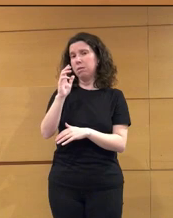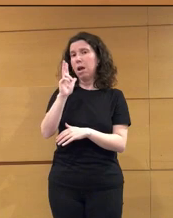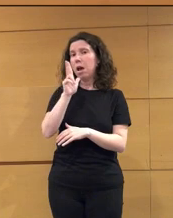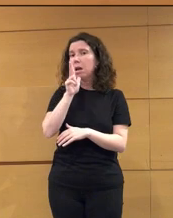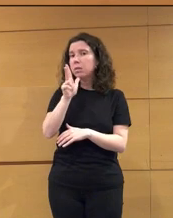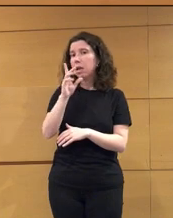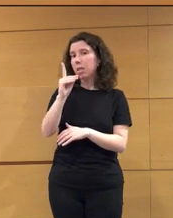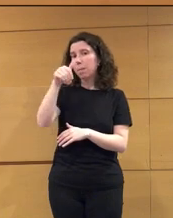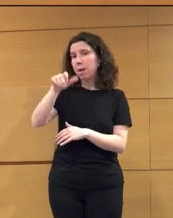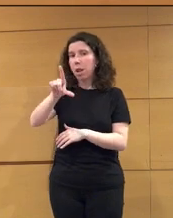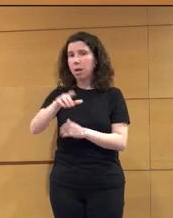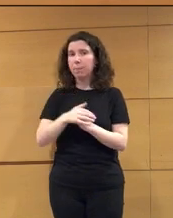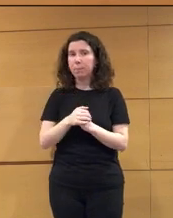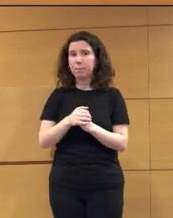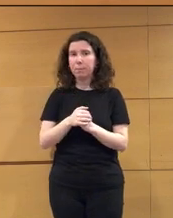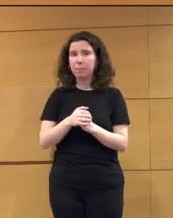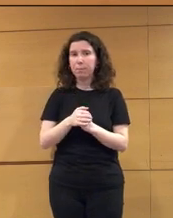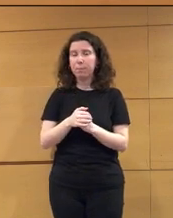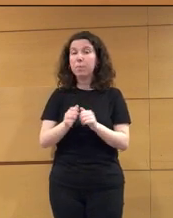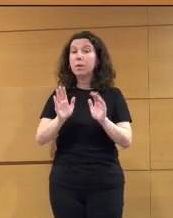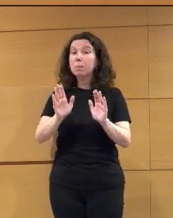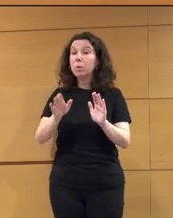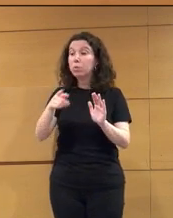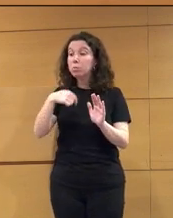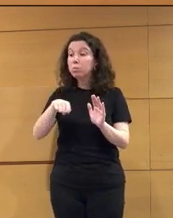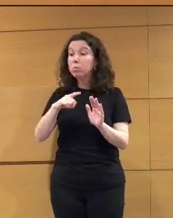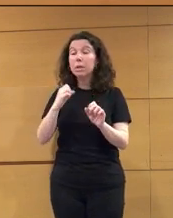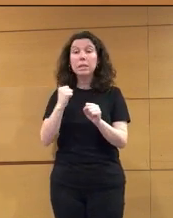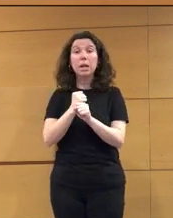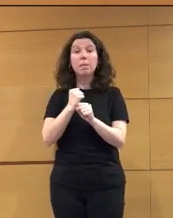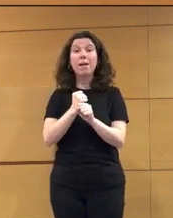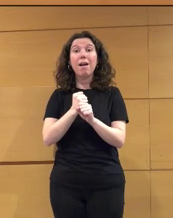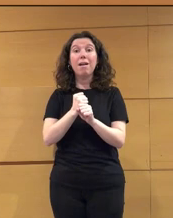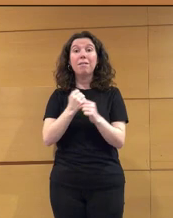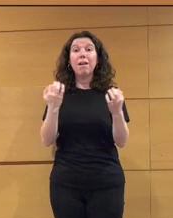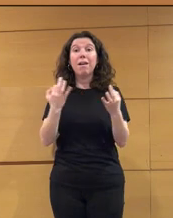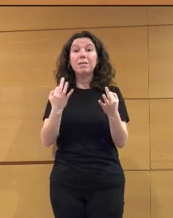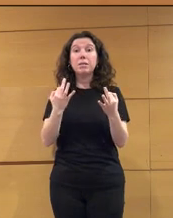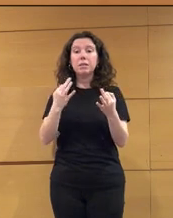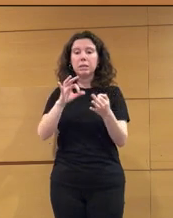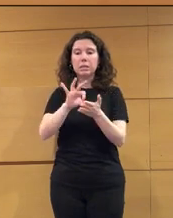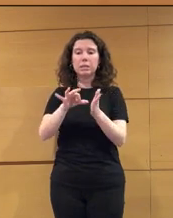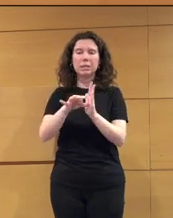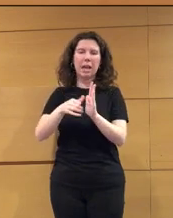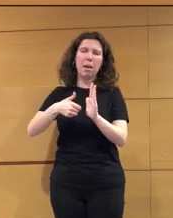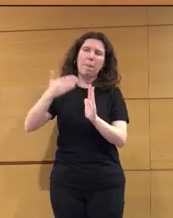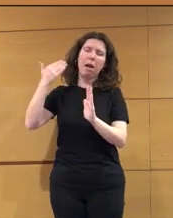han dicho ellos, al final trabajamos sobre un sistema que se empezaron las cosas